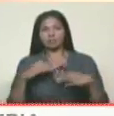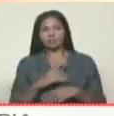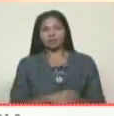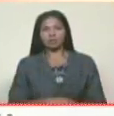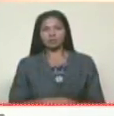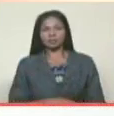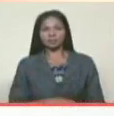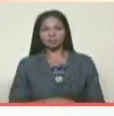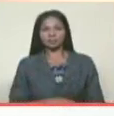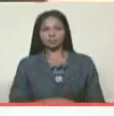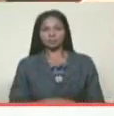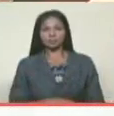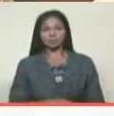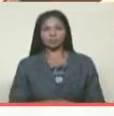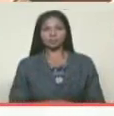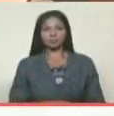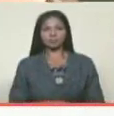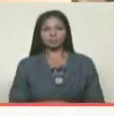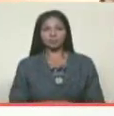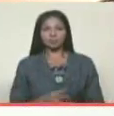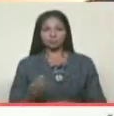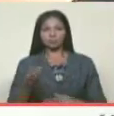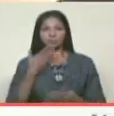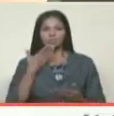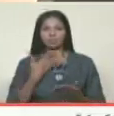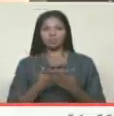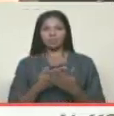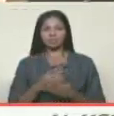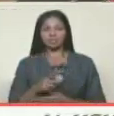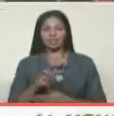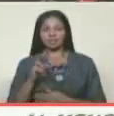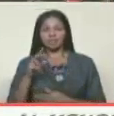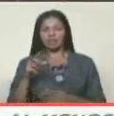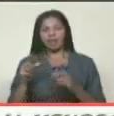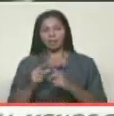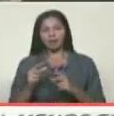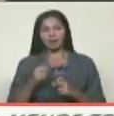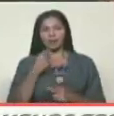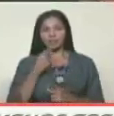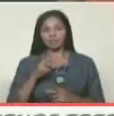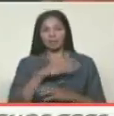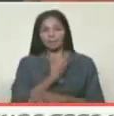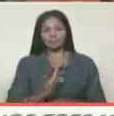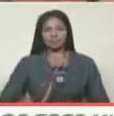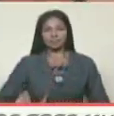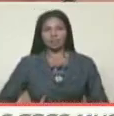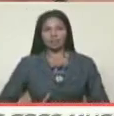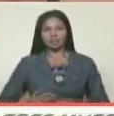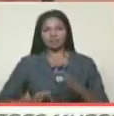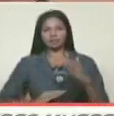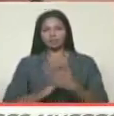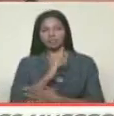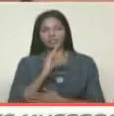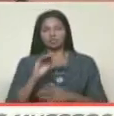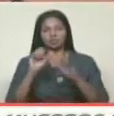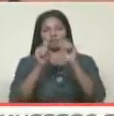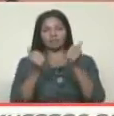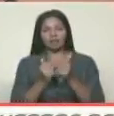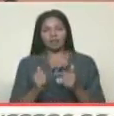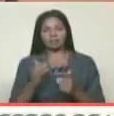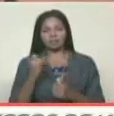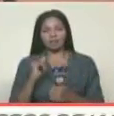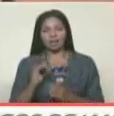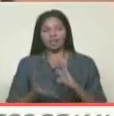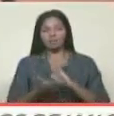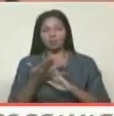durante toda la temporada del plan vacacional. Muchísimas gracias. Bien, eran las palabras de Clemente Martínez, presidente de la Fundación de Museos de Arte. Es